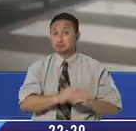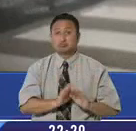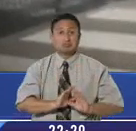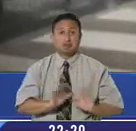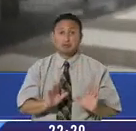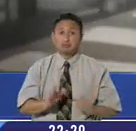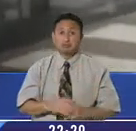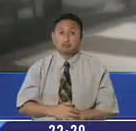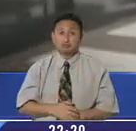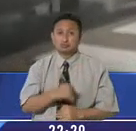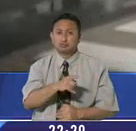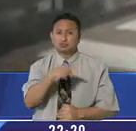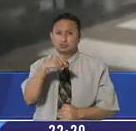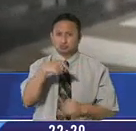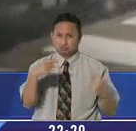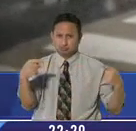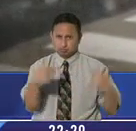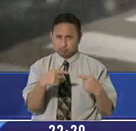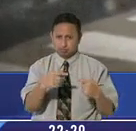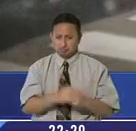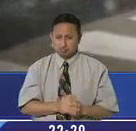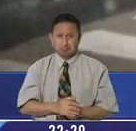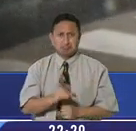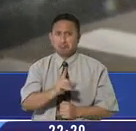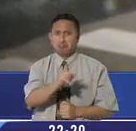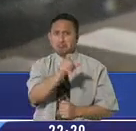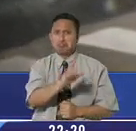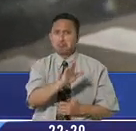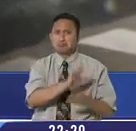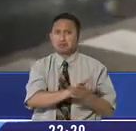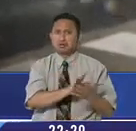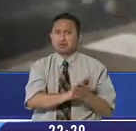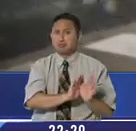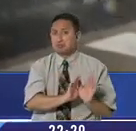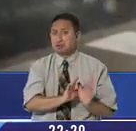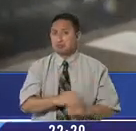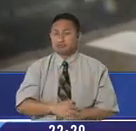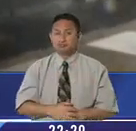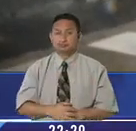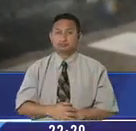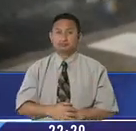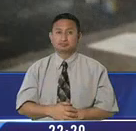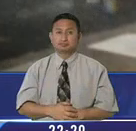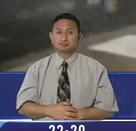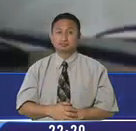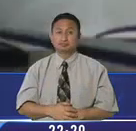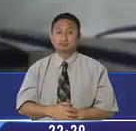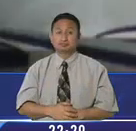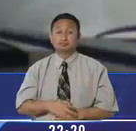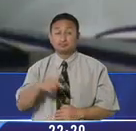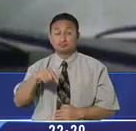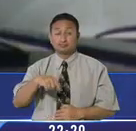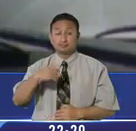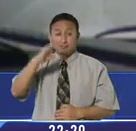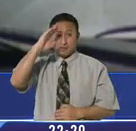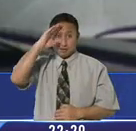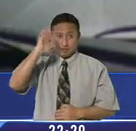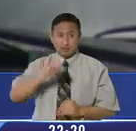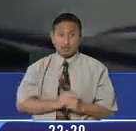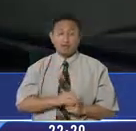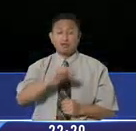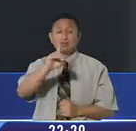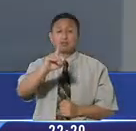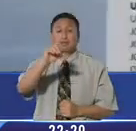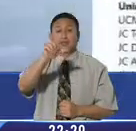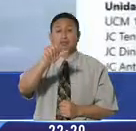más nada. ¿Él tenía enemigos? No, es una persona tranquila que no se metía con nadie. Según las fichas policiales, David